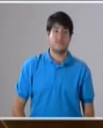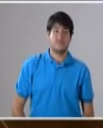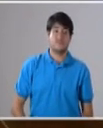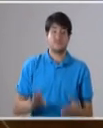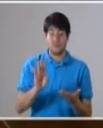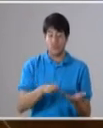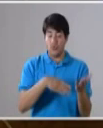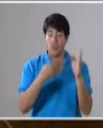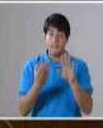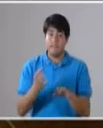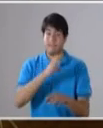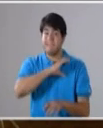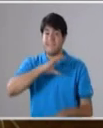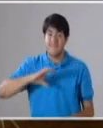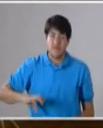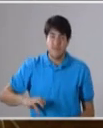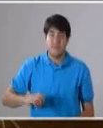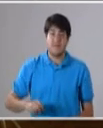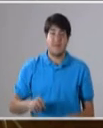en Cristo